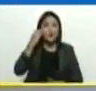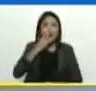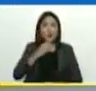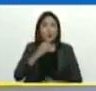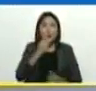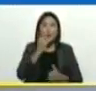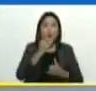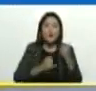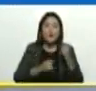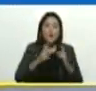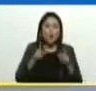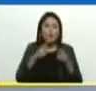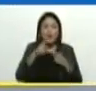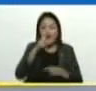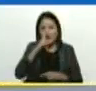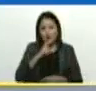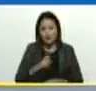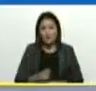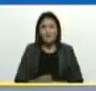último cumpleaños.